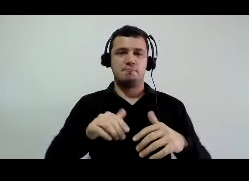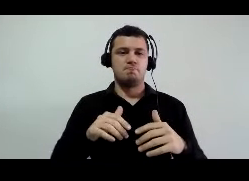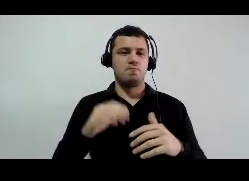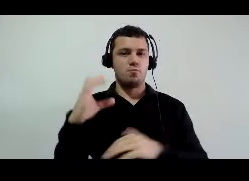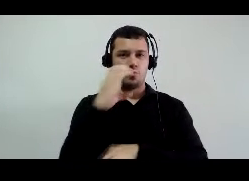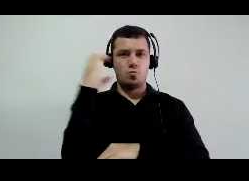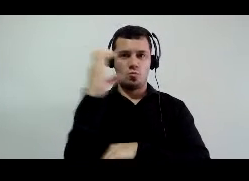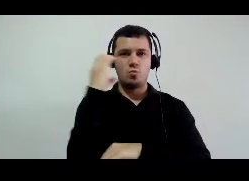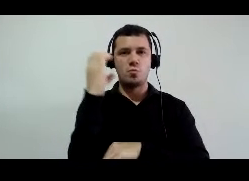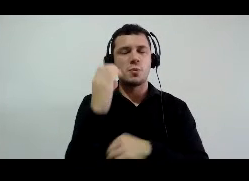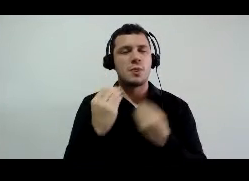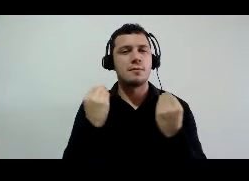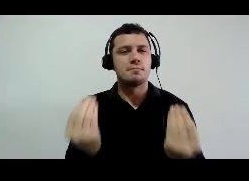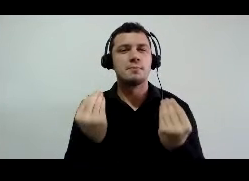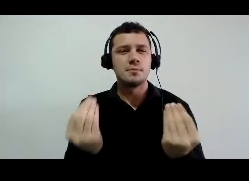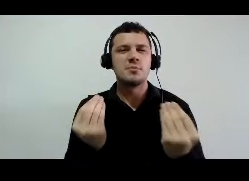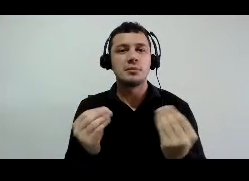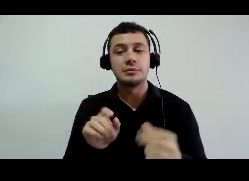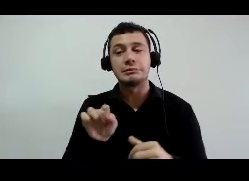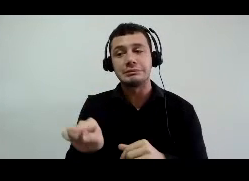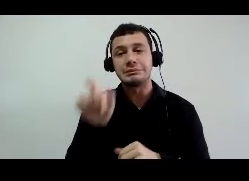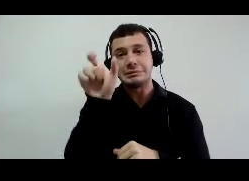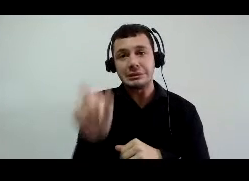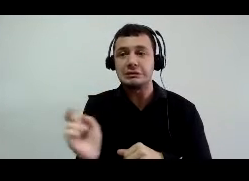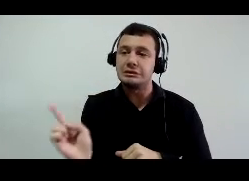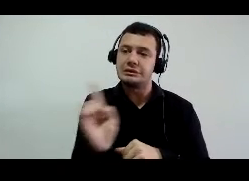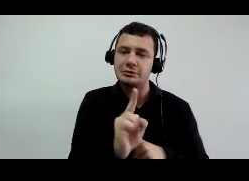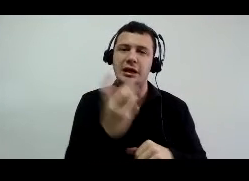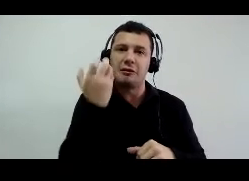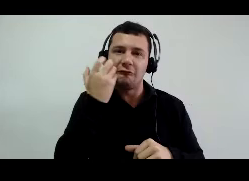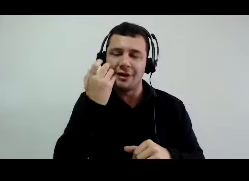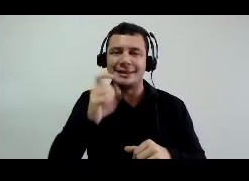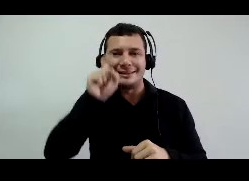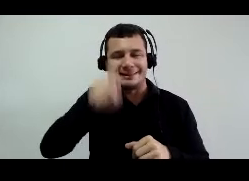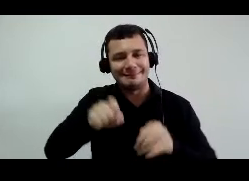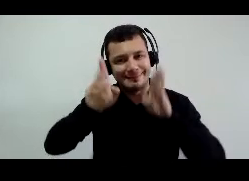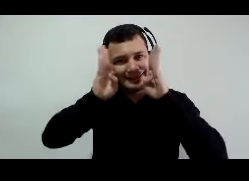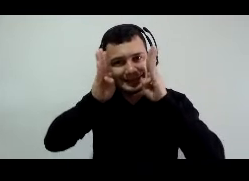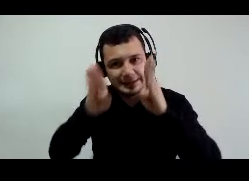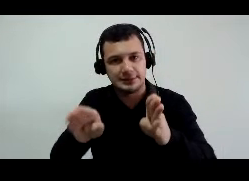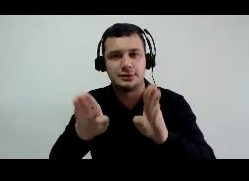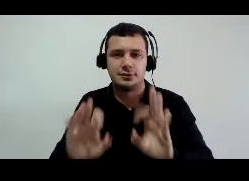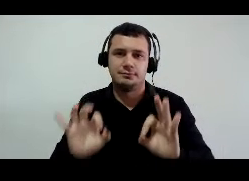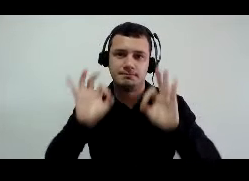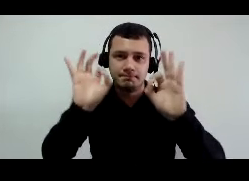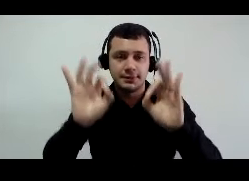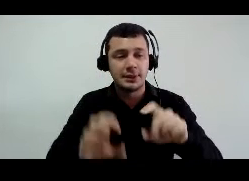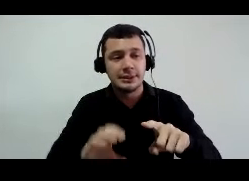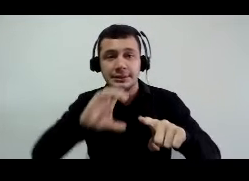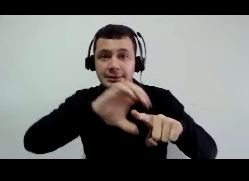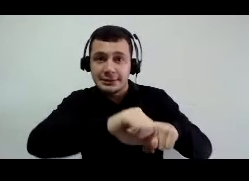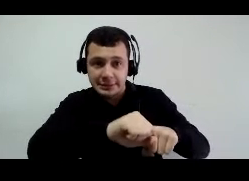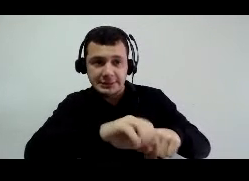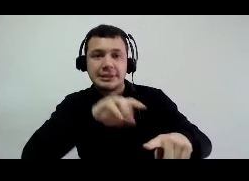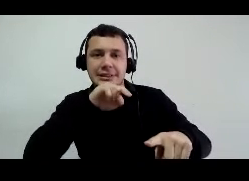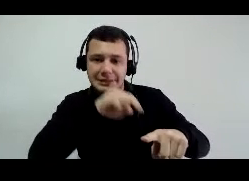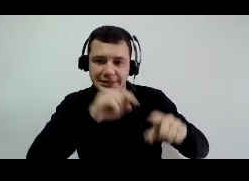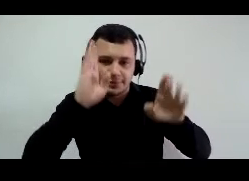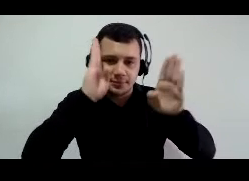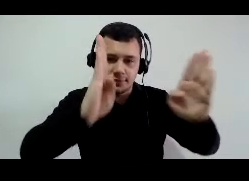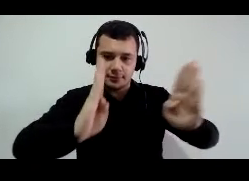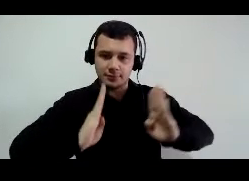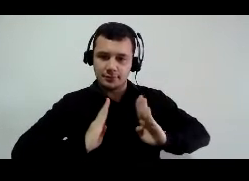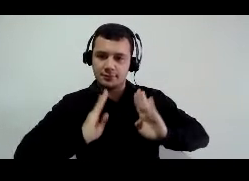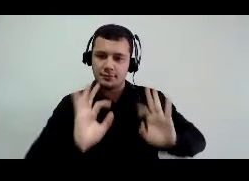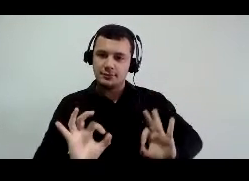esos pacientes tengan una atención debida y adecuada, con unas citas adecuadas de acuerdo a los